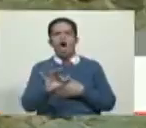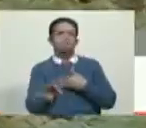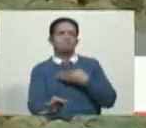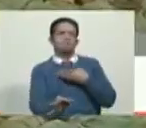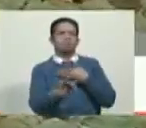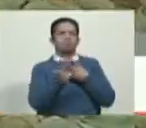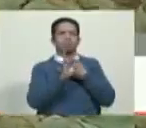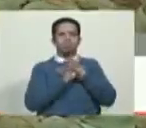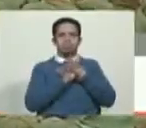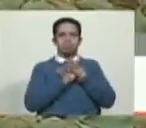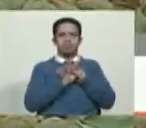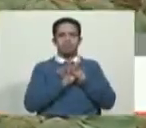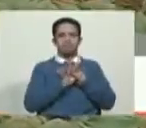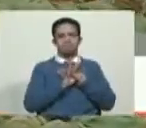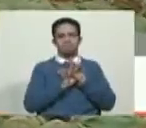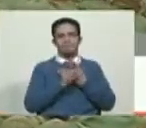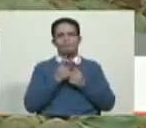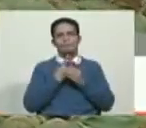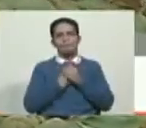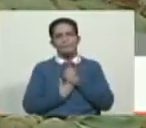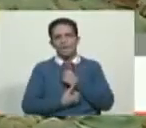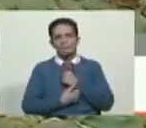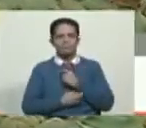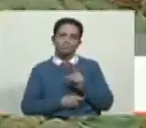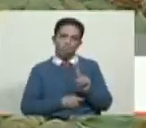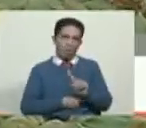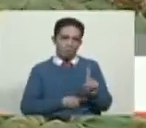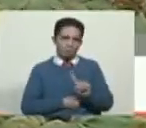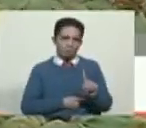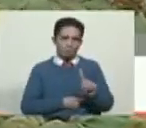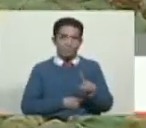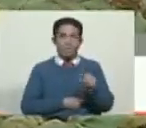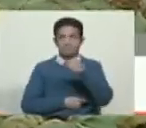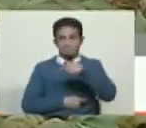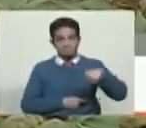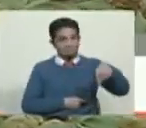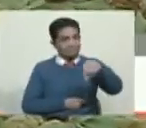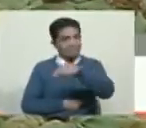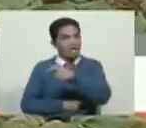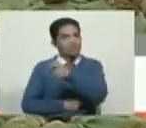cobardía. Sepa, mi comandante en jefe, que estos soldados